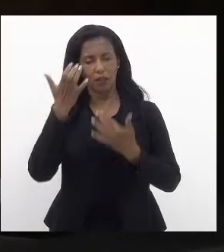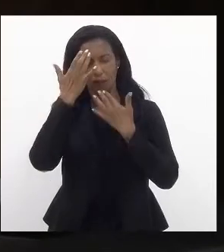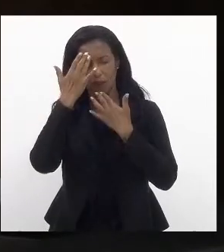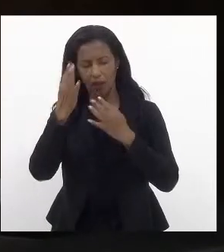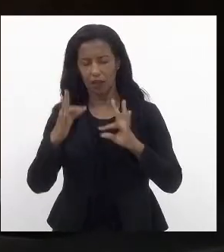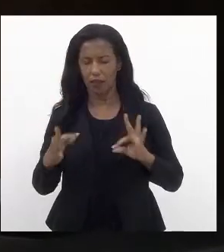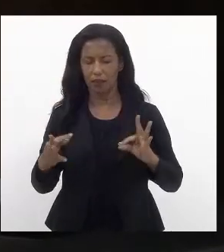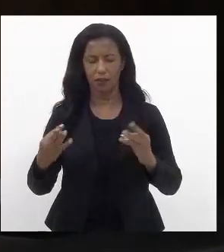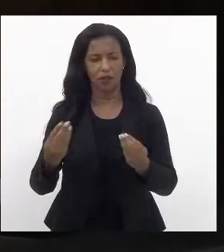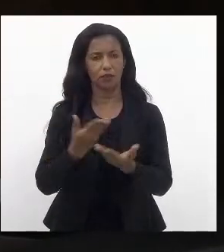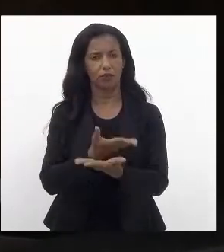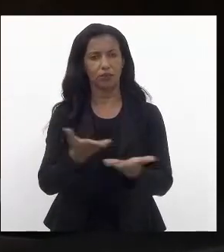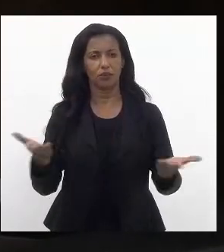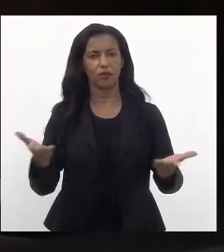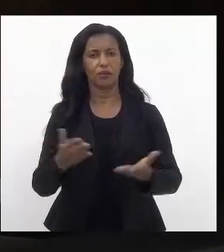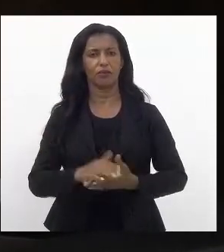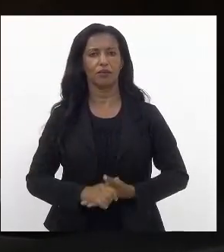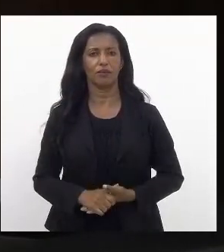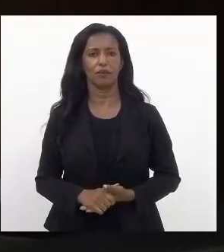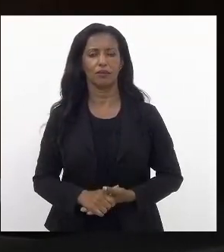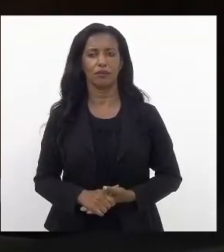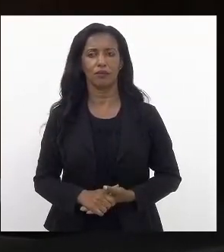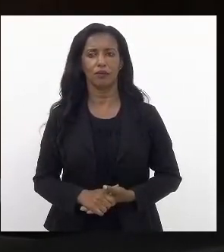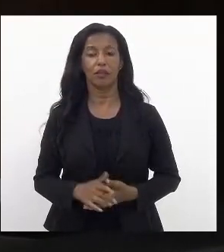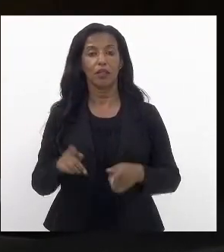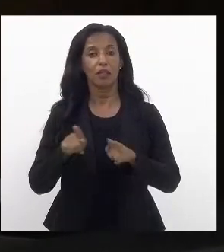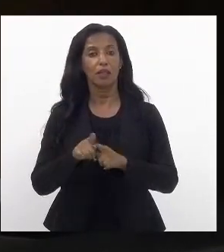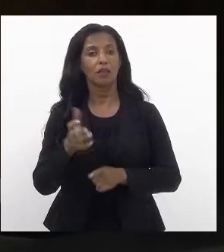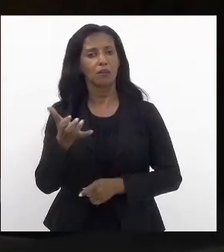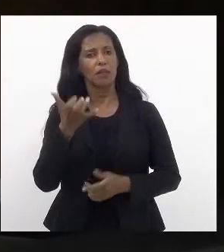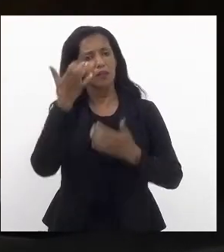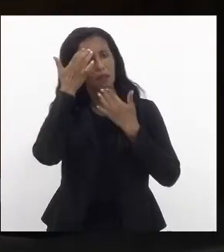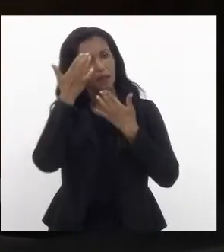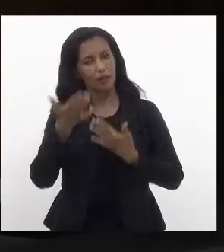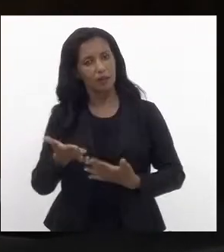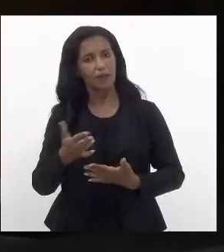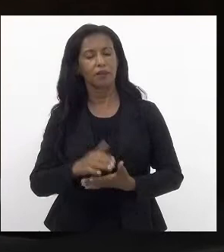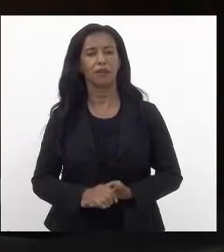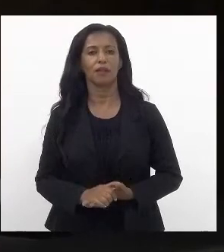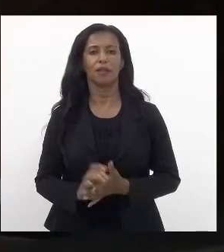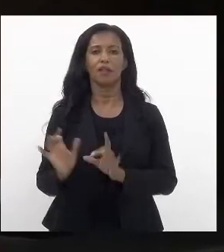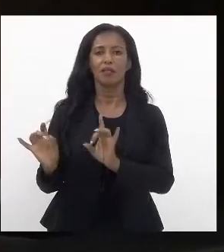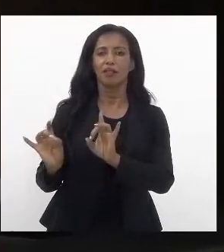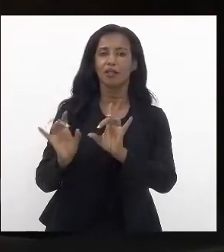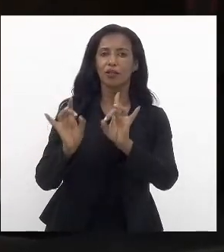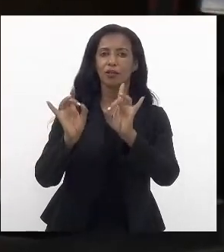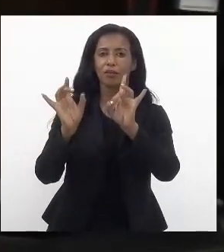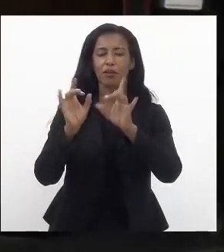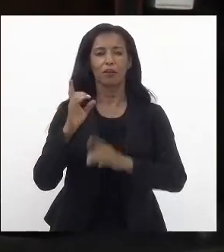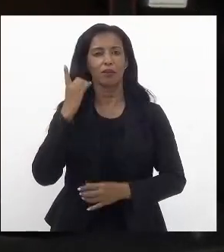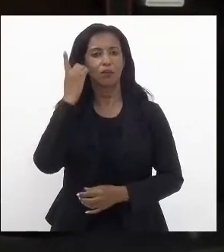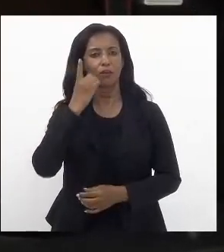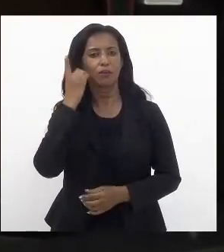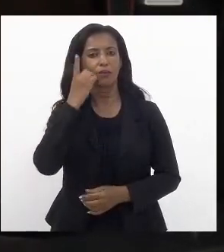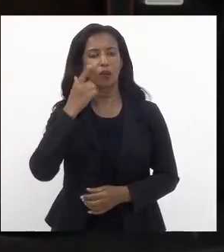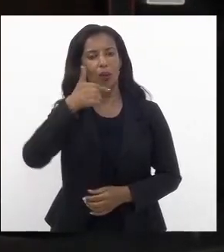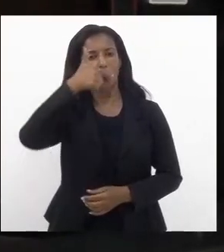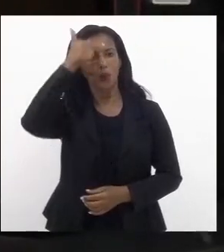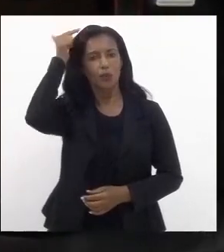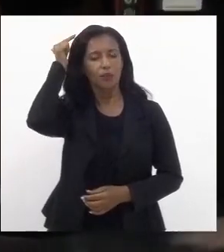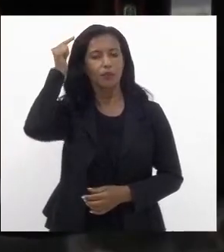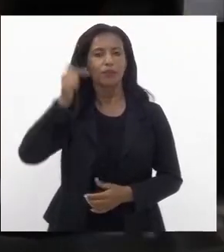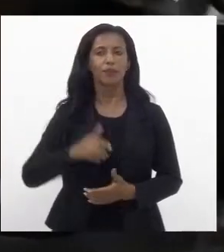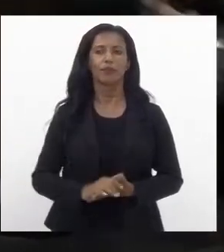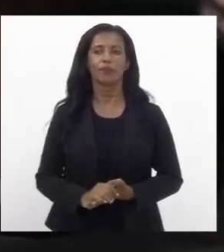todos ellos. Y quiero agradecer también especialmente al diputado Luis